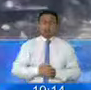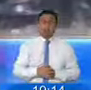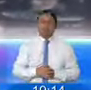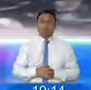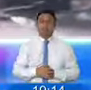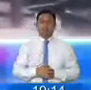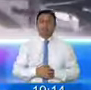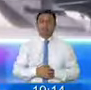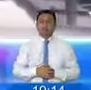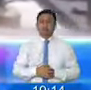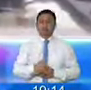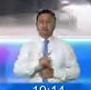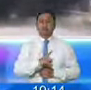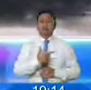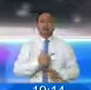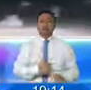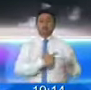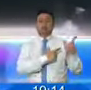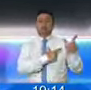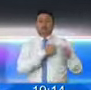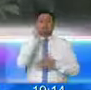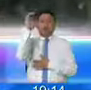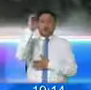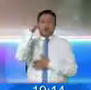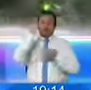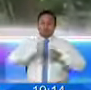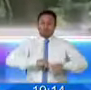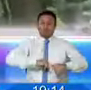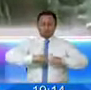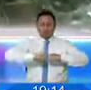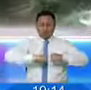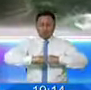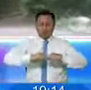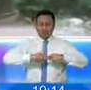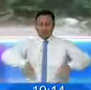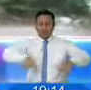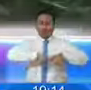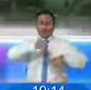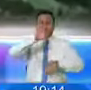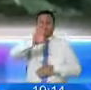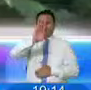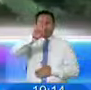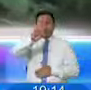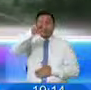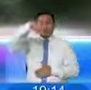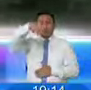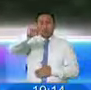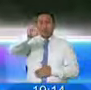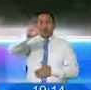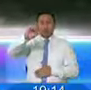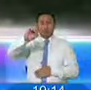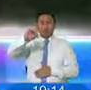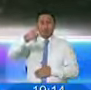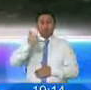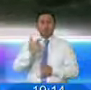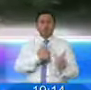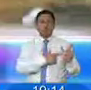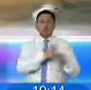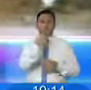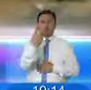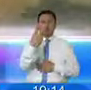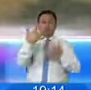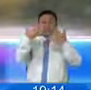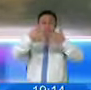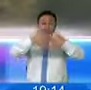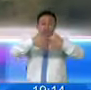El ejército de Colombia continúa con las operaciones de antinarcóticos focalizados en el sector de Tumaco. Esta vez los uniformados desmantelaron dos laboratorios